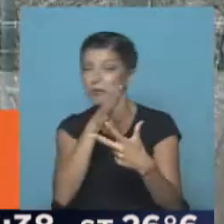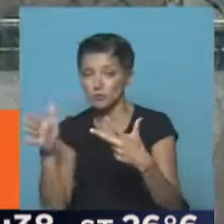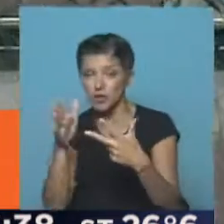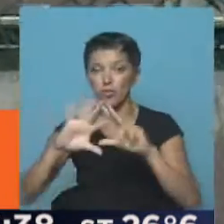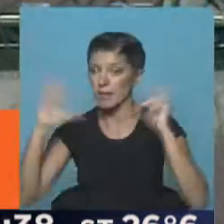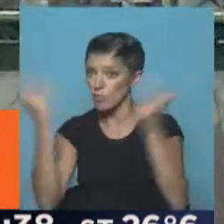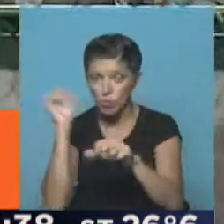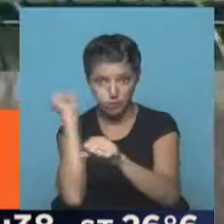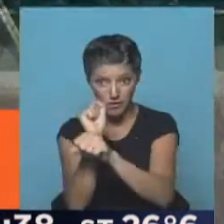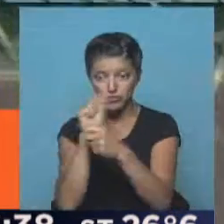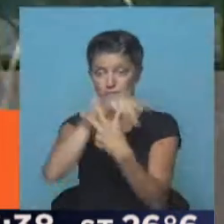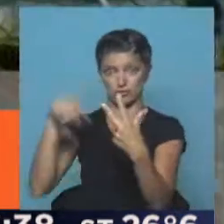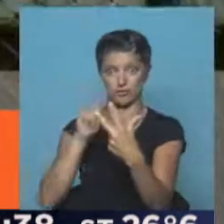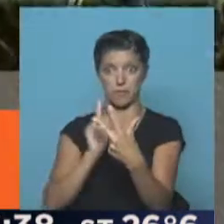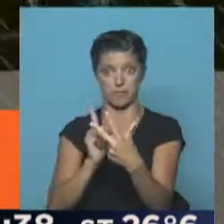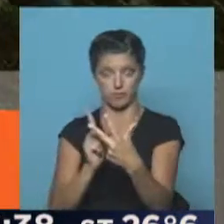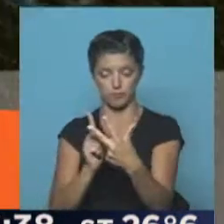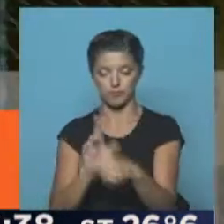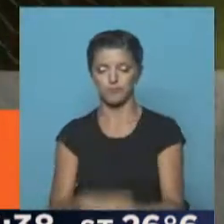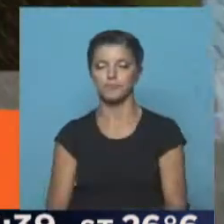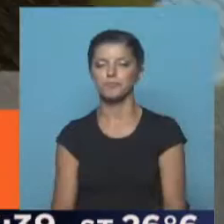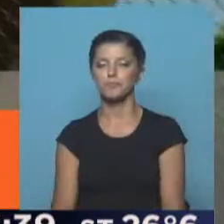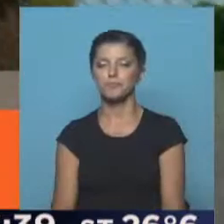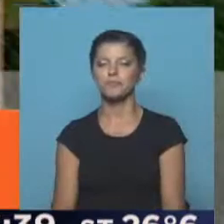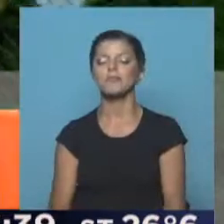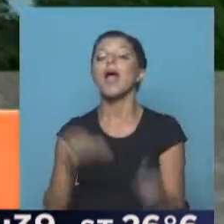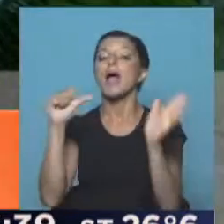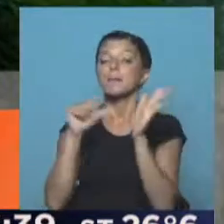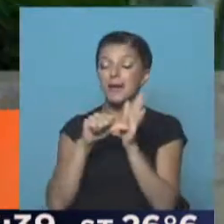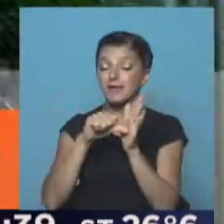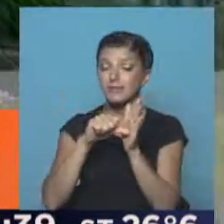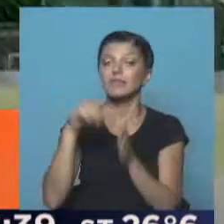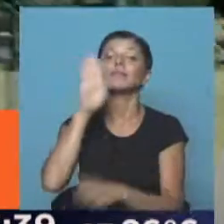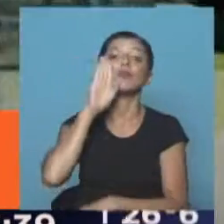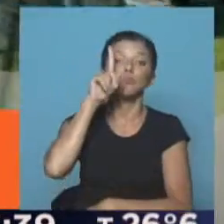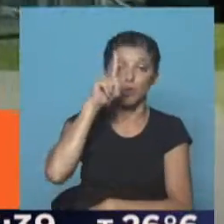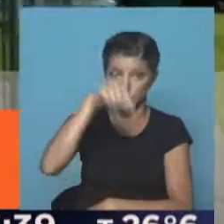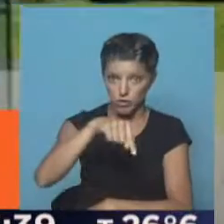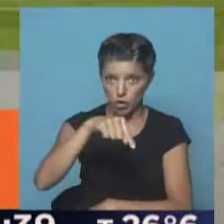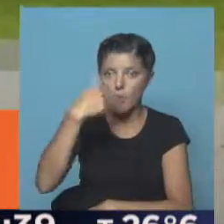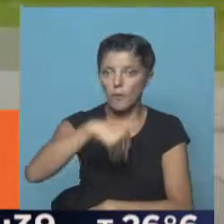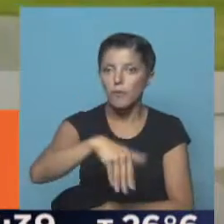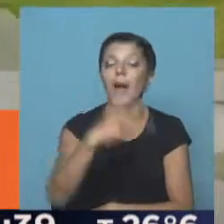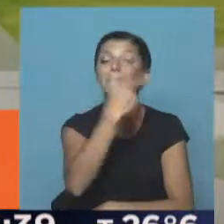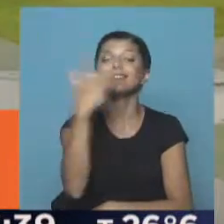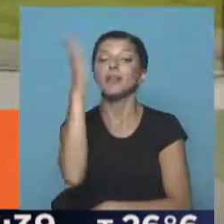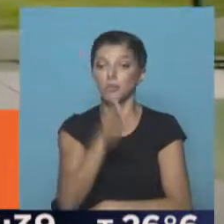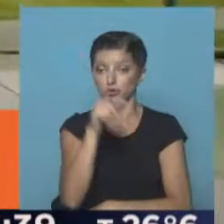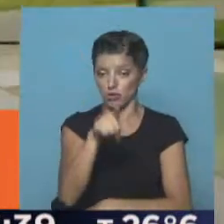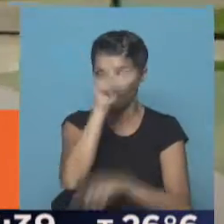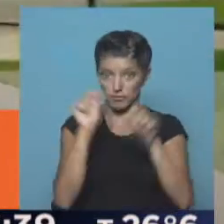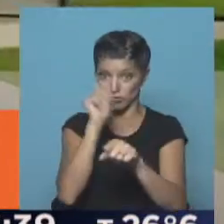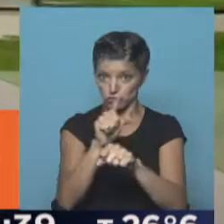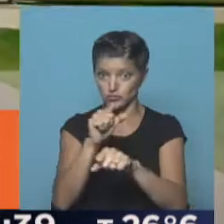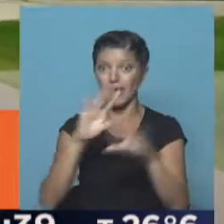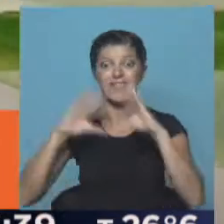población carcelaria mundial. El país que heredará Donald Trump tiene entre rejas al 23% de los presos de todo